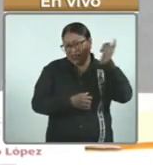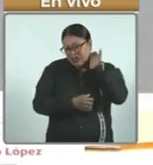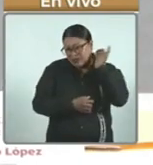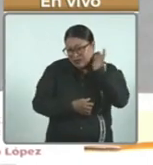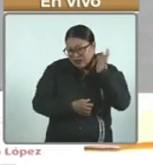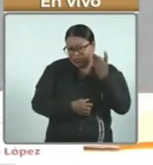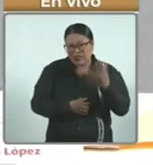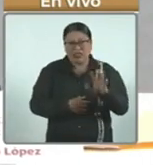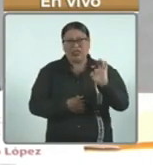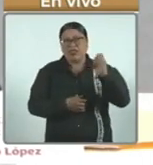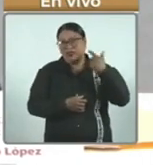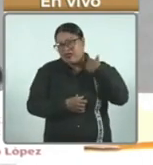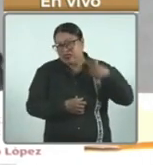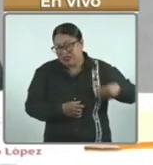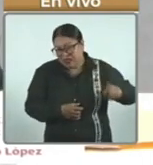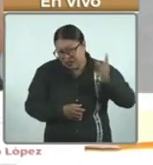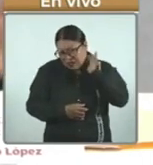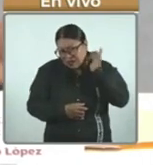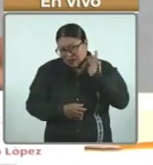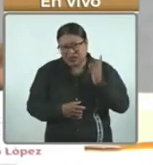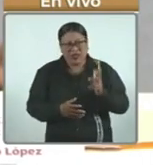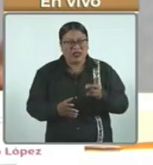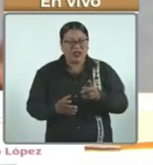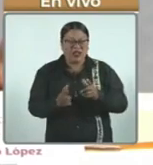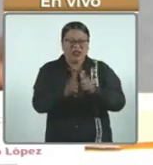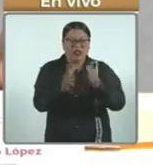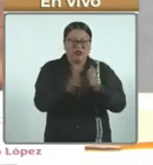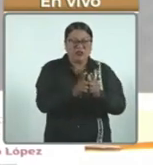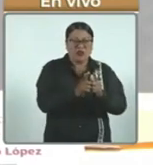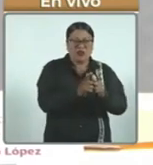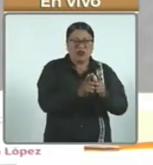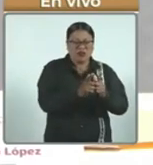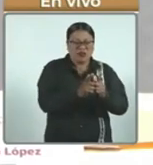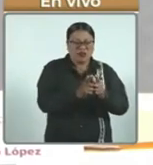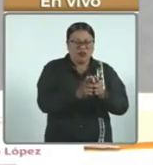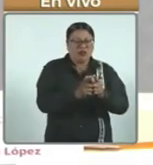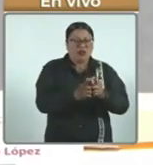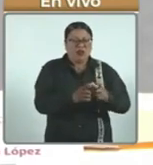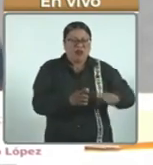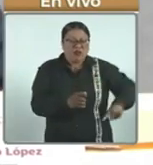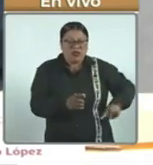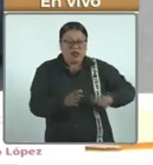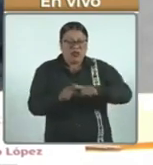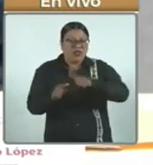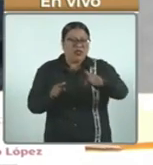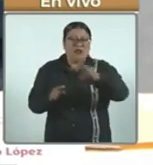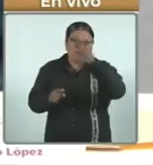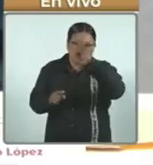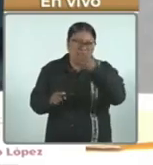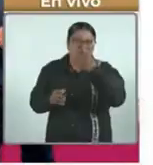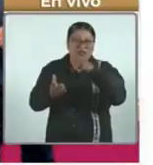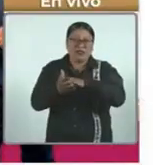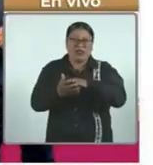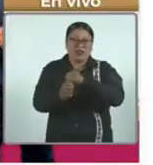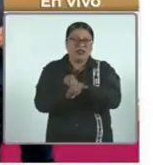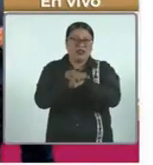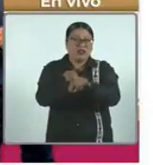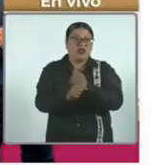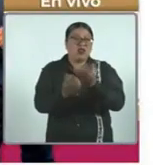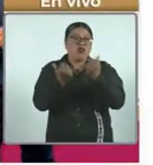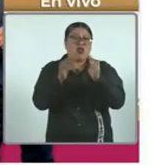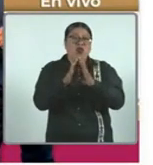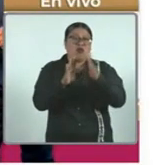diputados, exdiputados, pasaban del partido gobernante a ser secretarios de seguridad. No había una